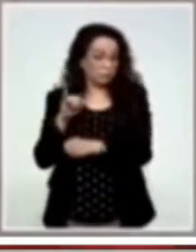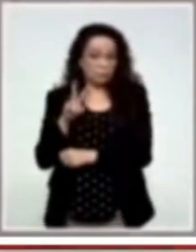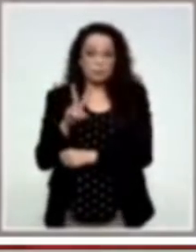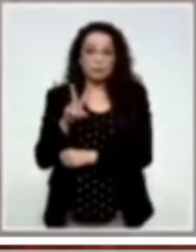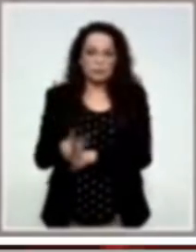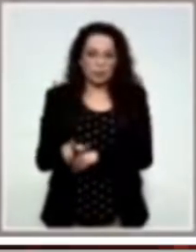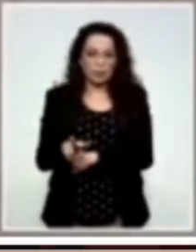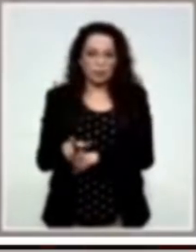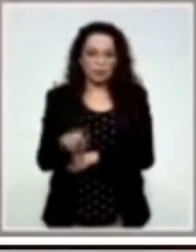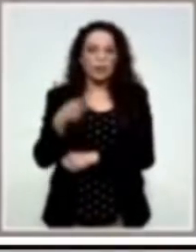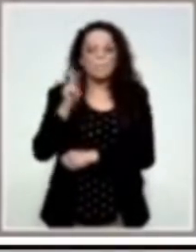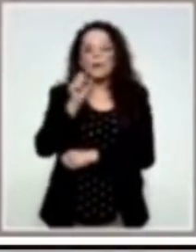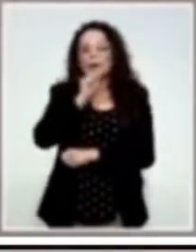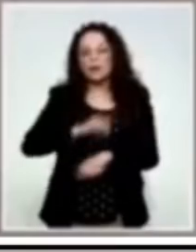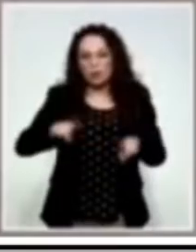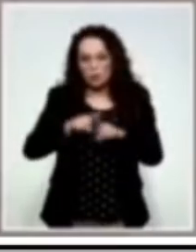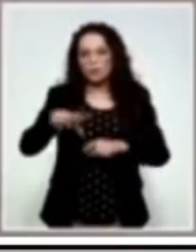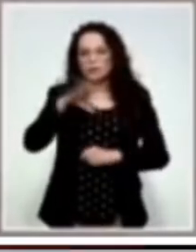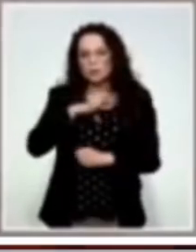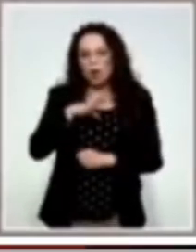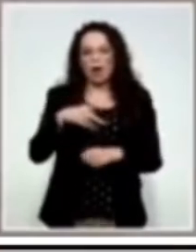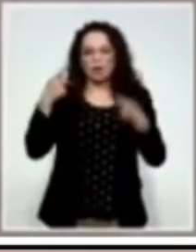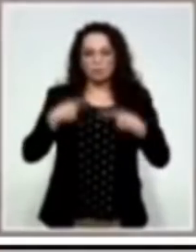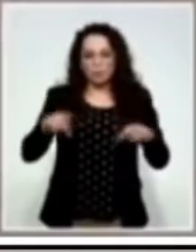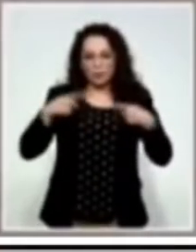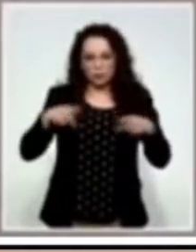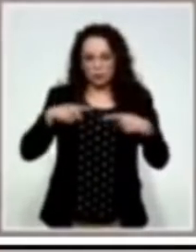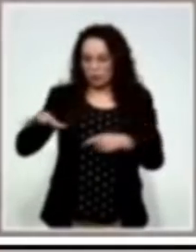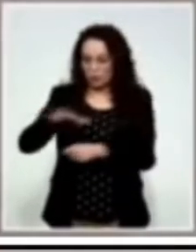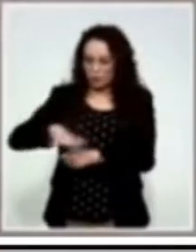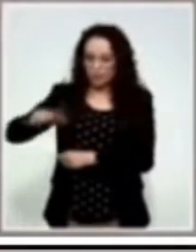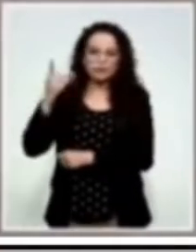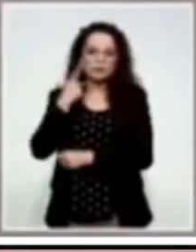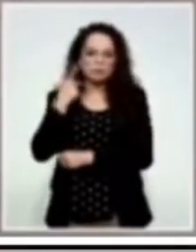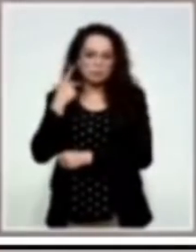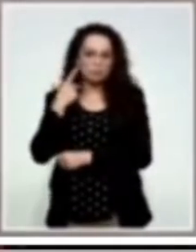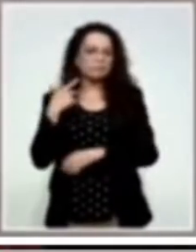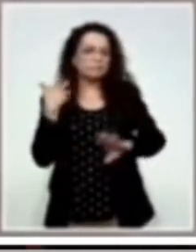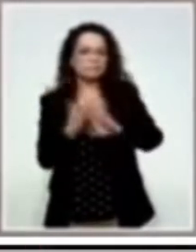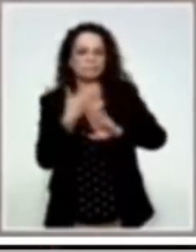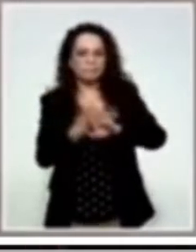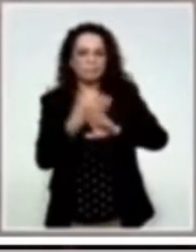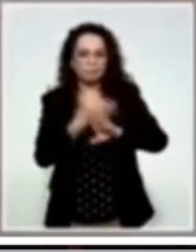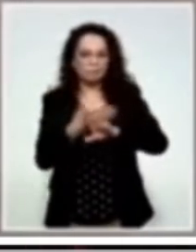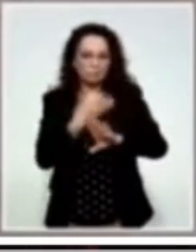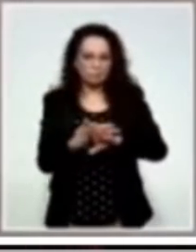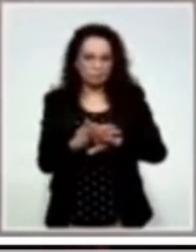esta oposición política de corte más de derecha, por decirlo de alguna